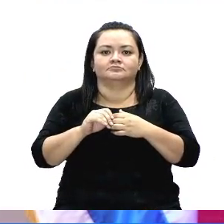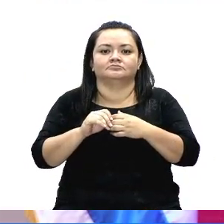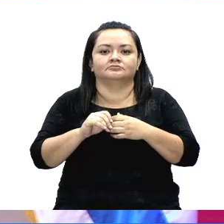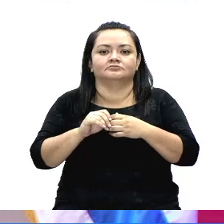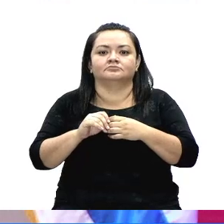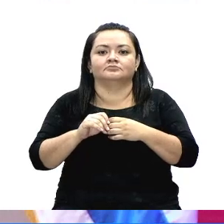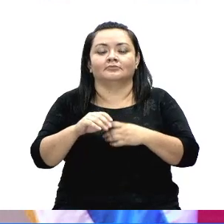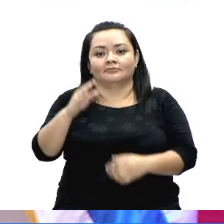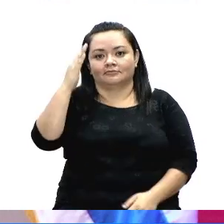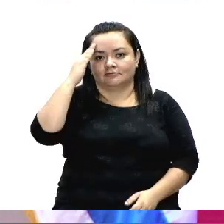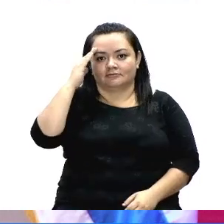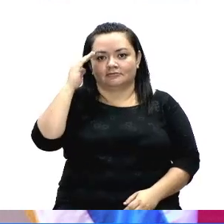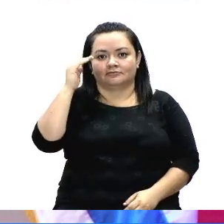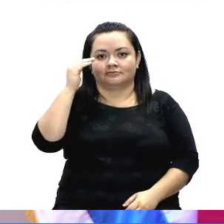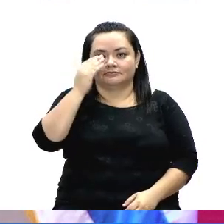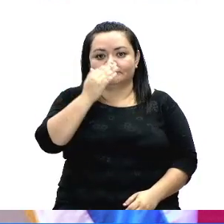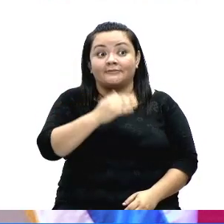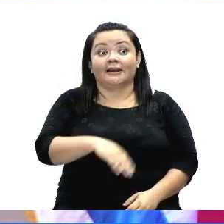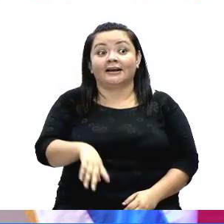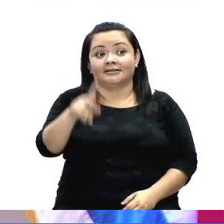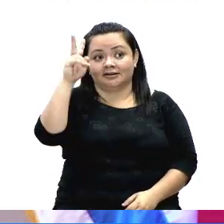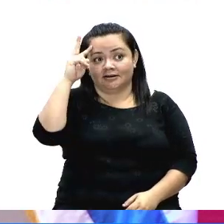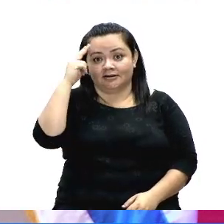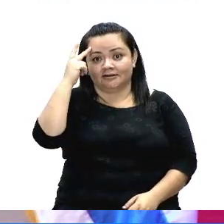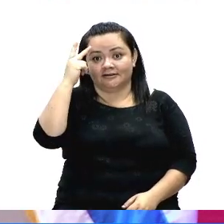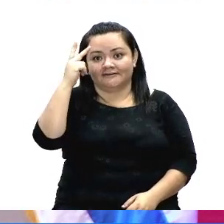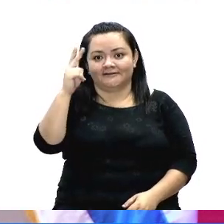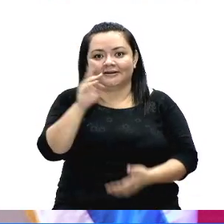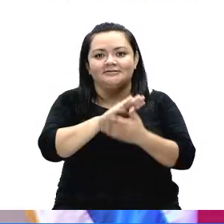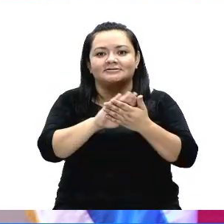y sabe que santificar se apartarse